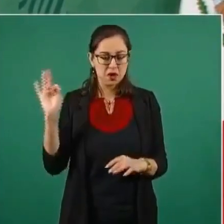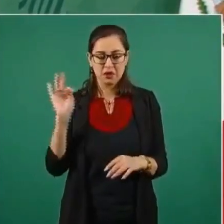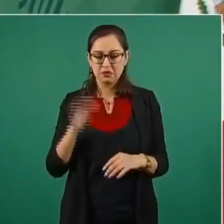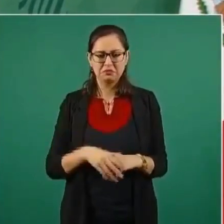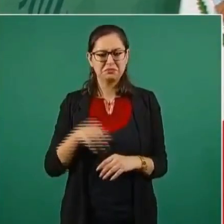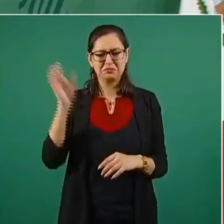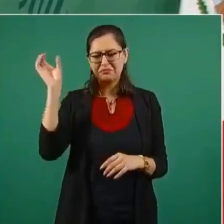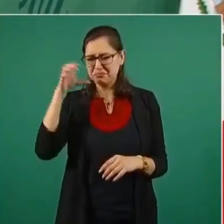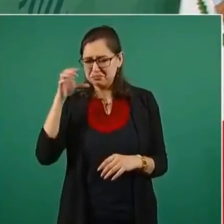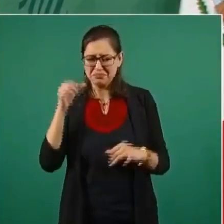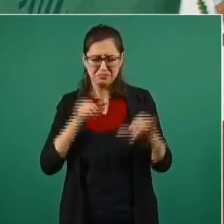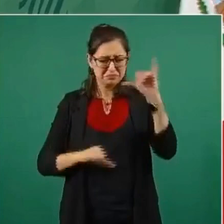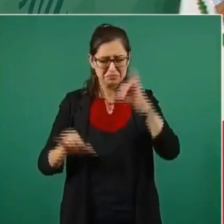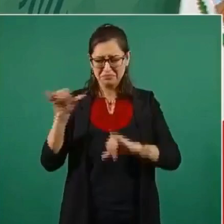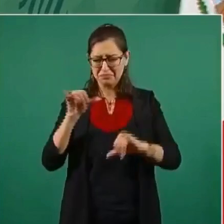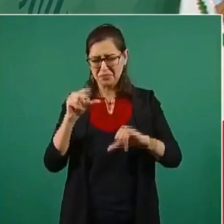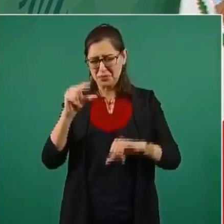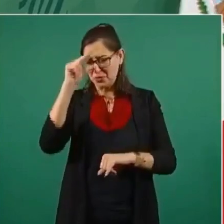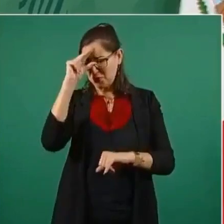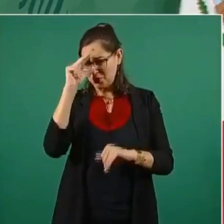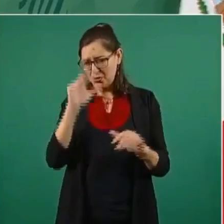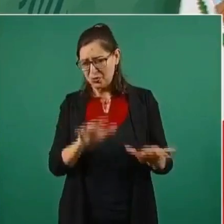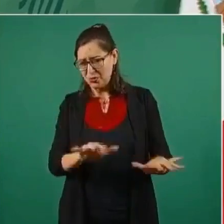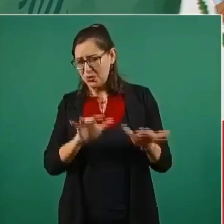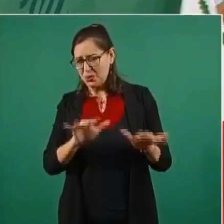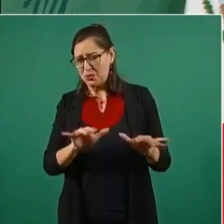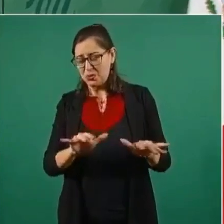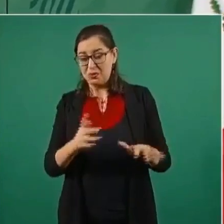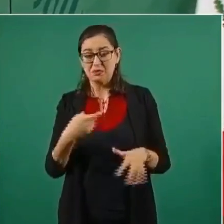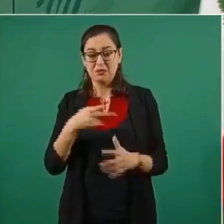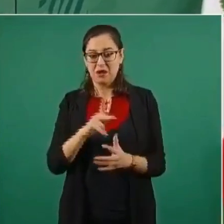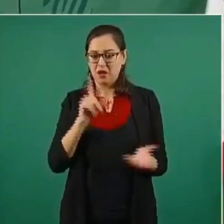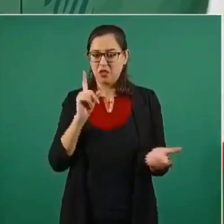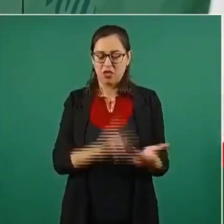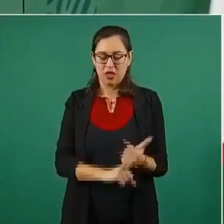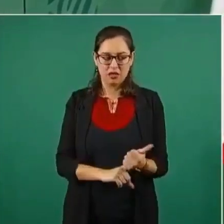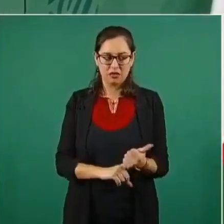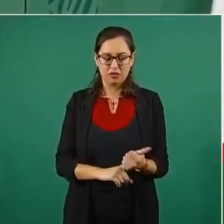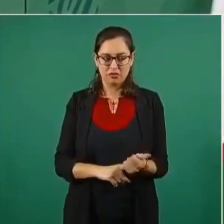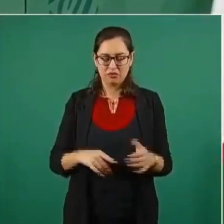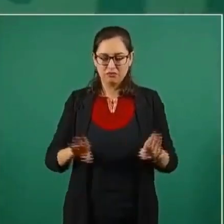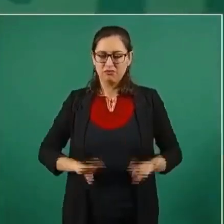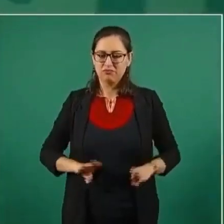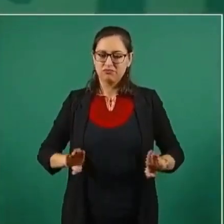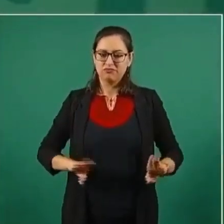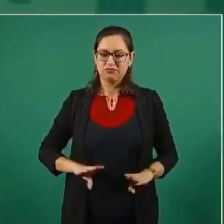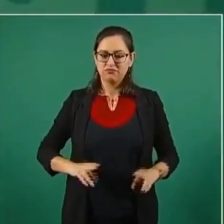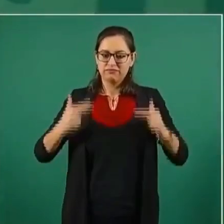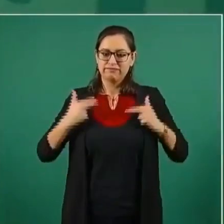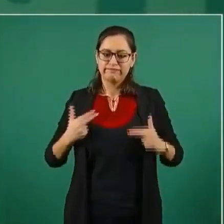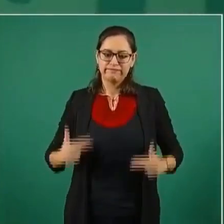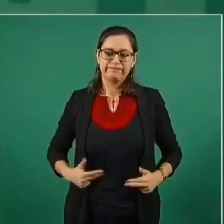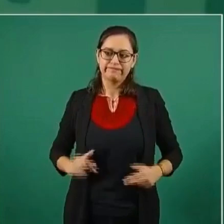físicos, químicos, eminencias, pero con un tronco común humanista.